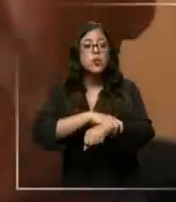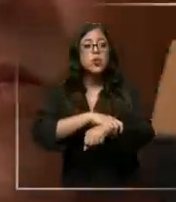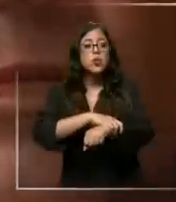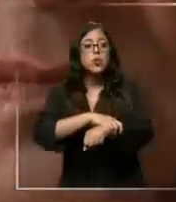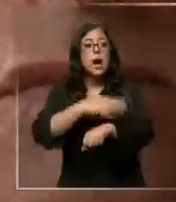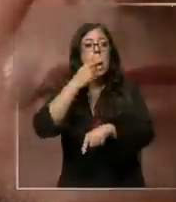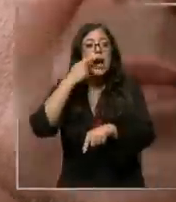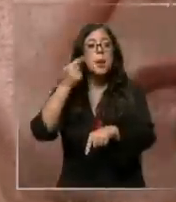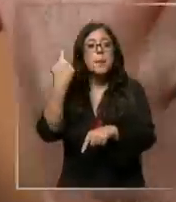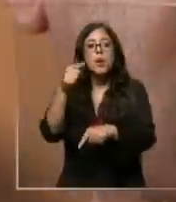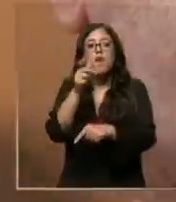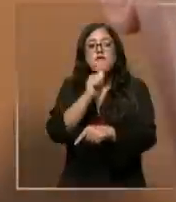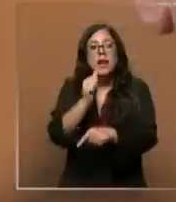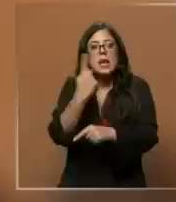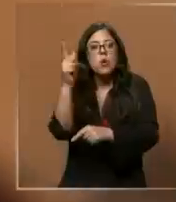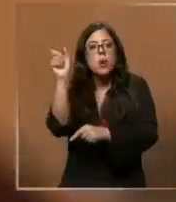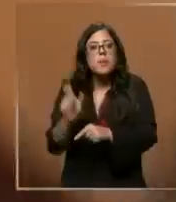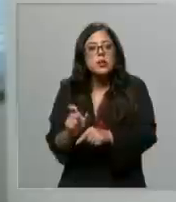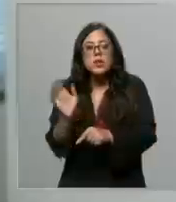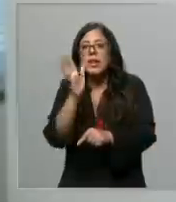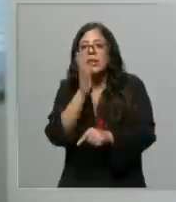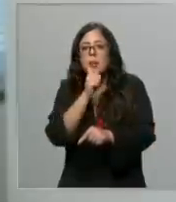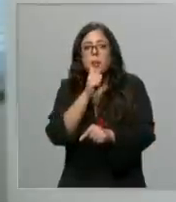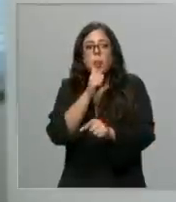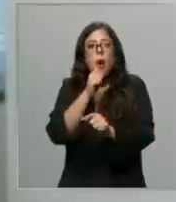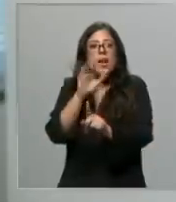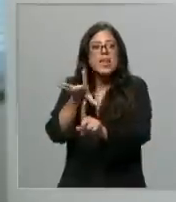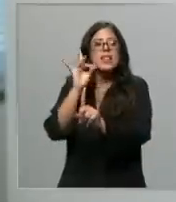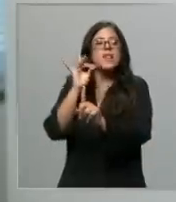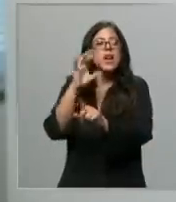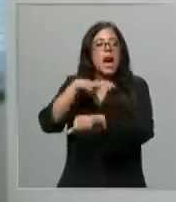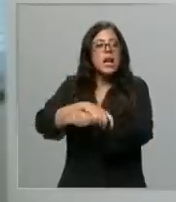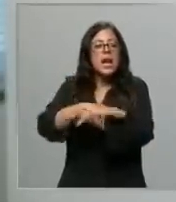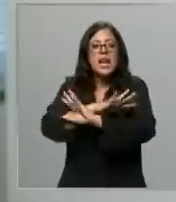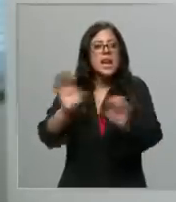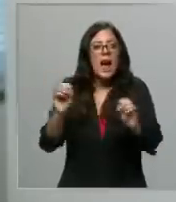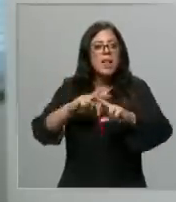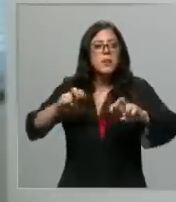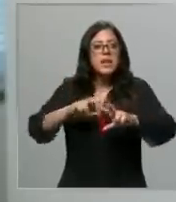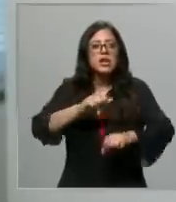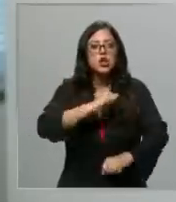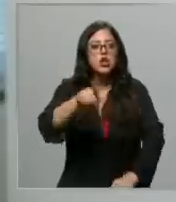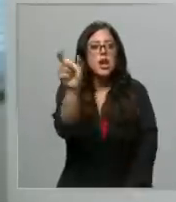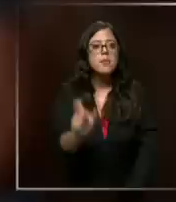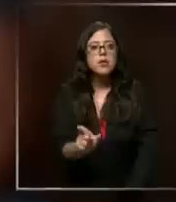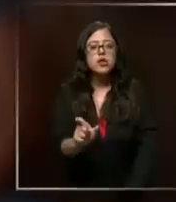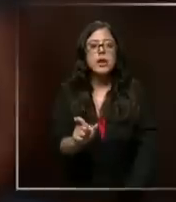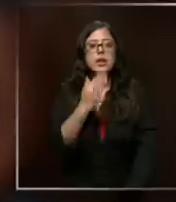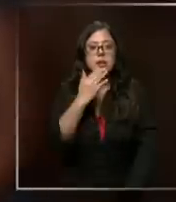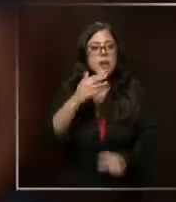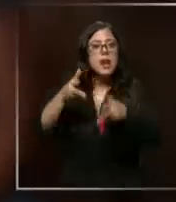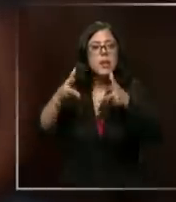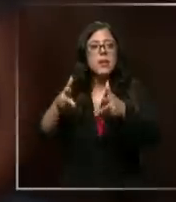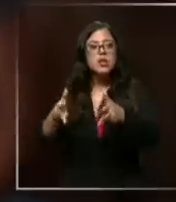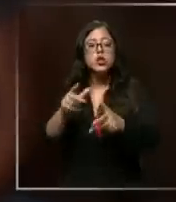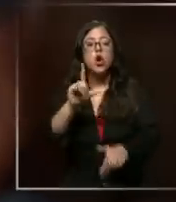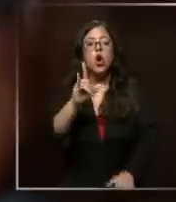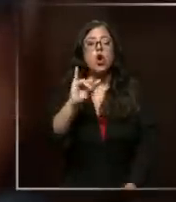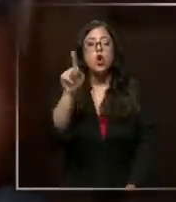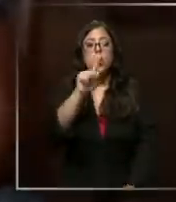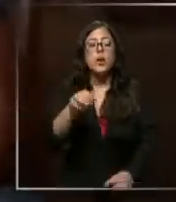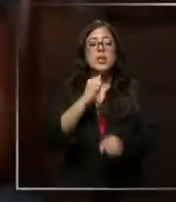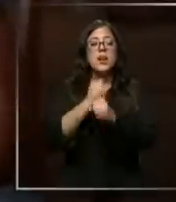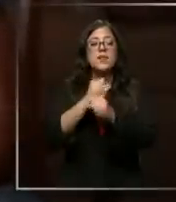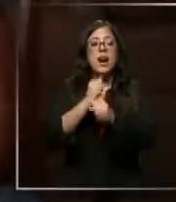la pero no al otro sujeto tampoco fue identificado Y tampoco fue detenido ni hay una investigación en contra de esta persona que también amenazó Luis Sánchez